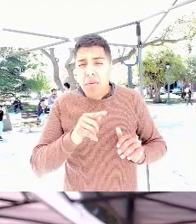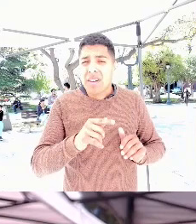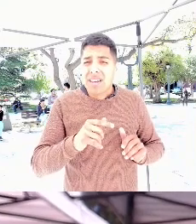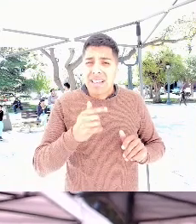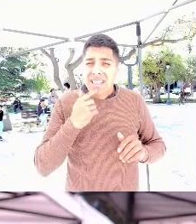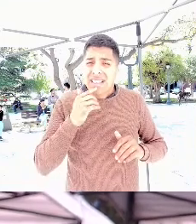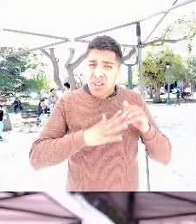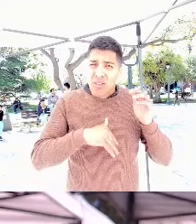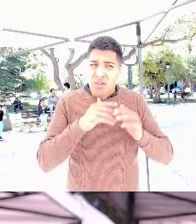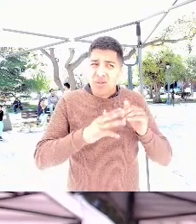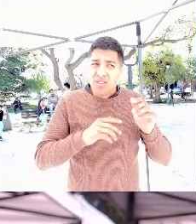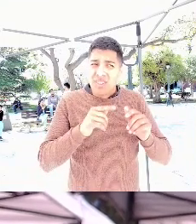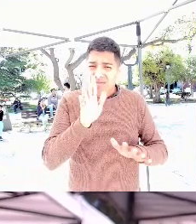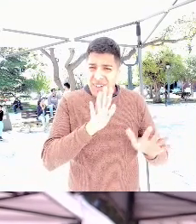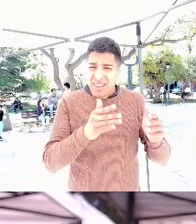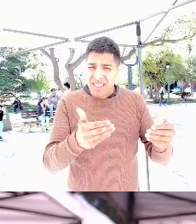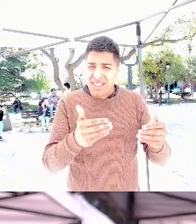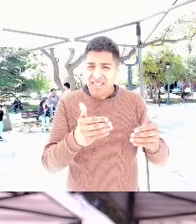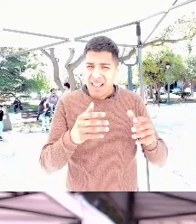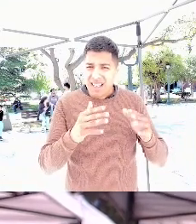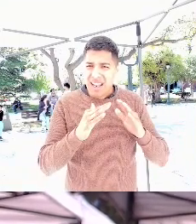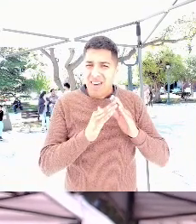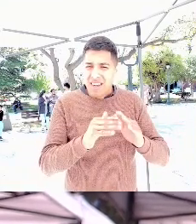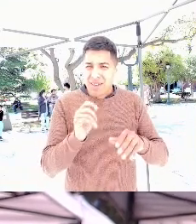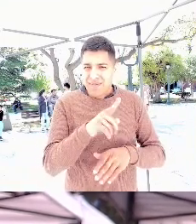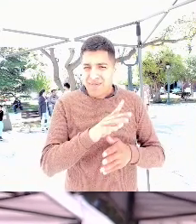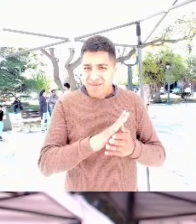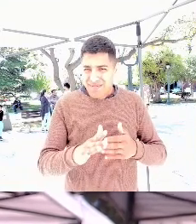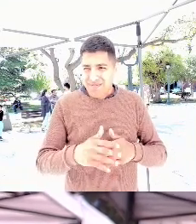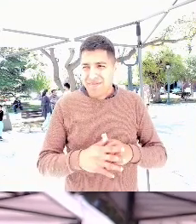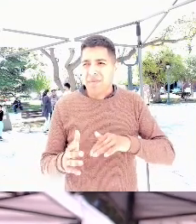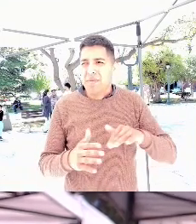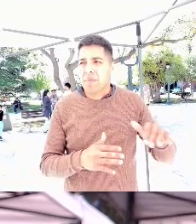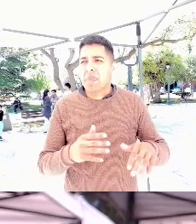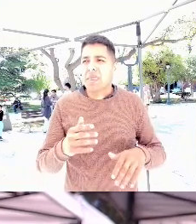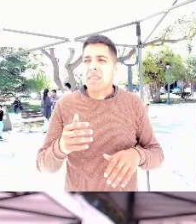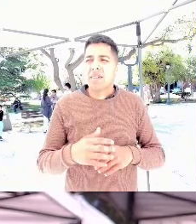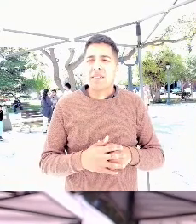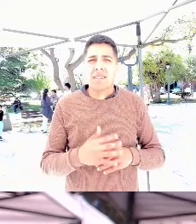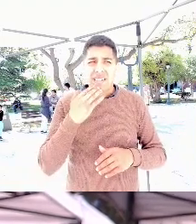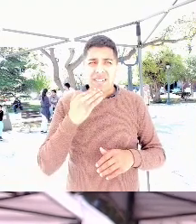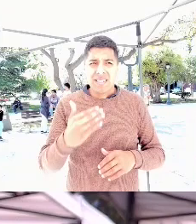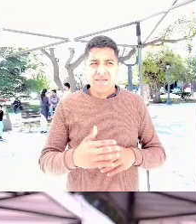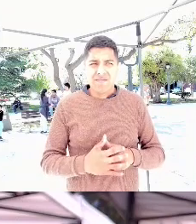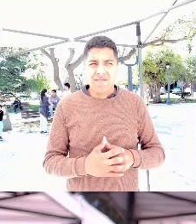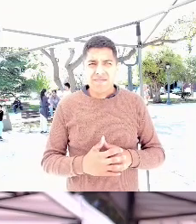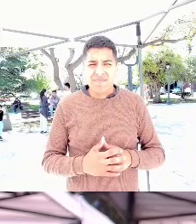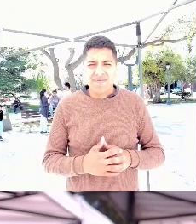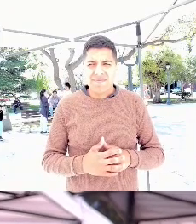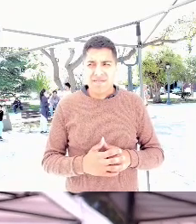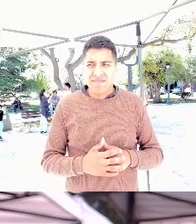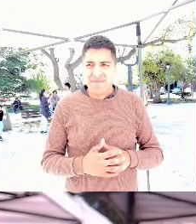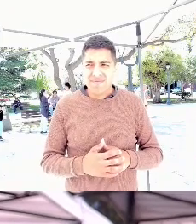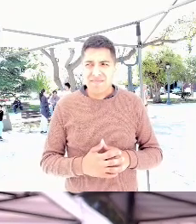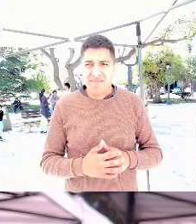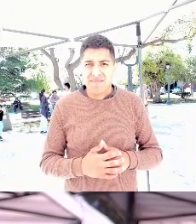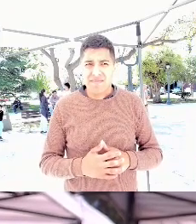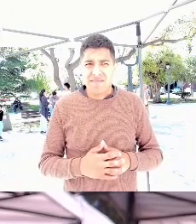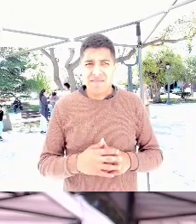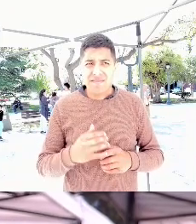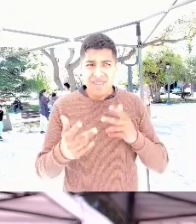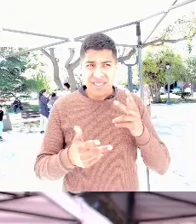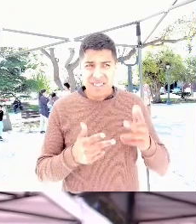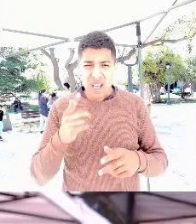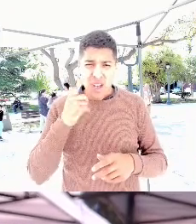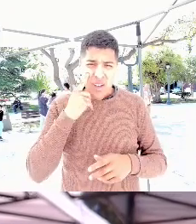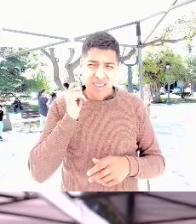esas construcciones. Muchas gracias. Gracias, concejal Pedro San Martín. A continuación damos uso de la